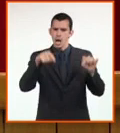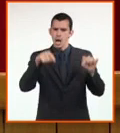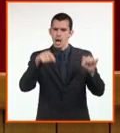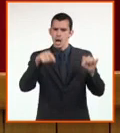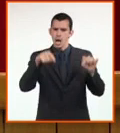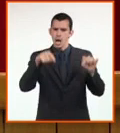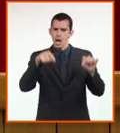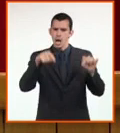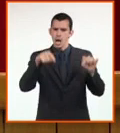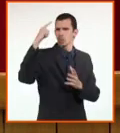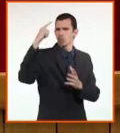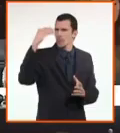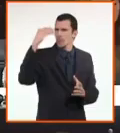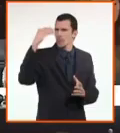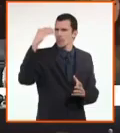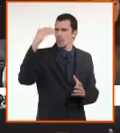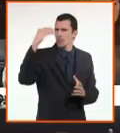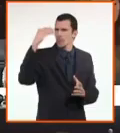con la consecución masiva y